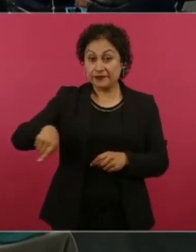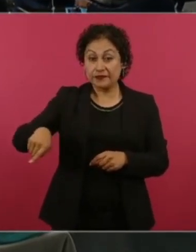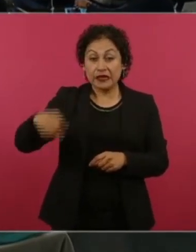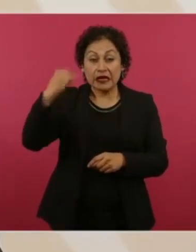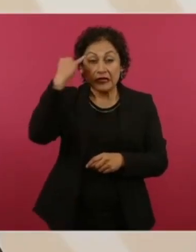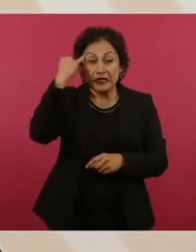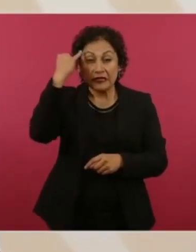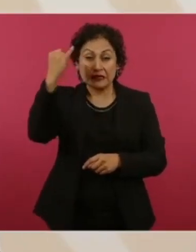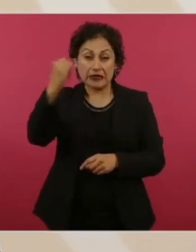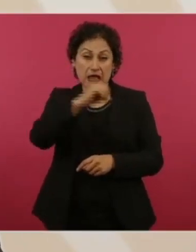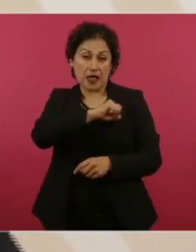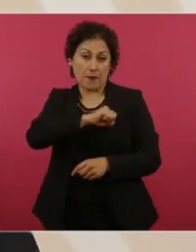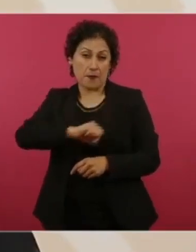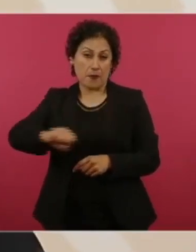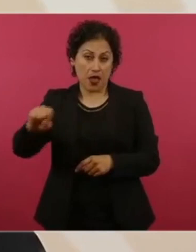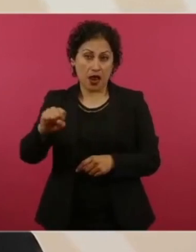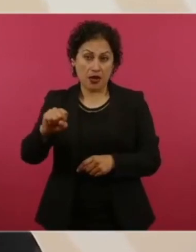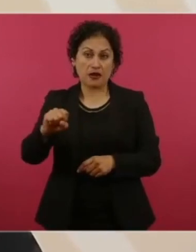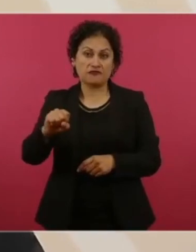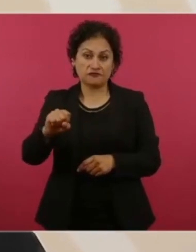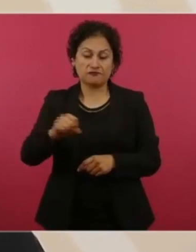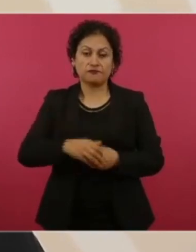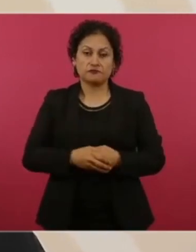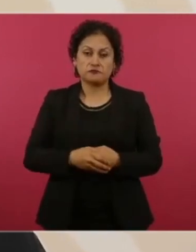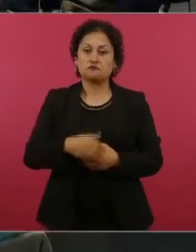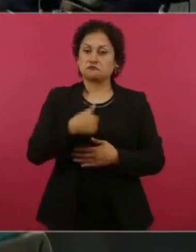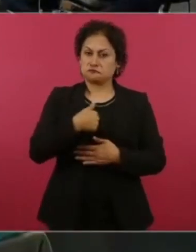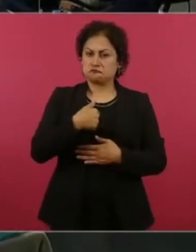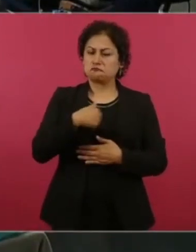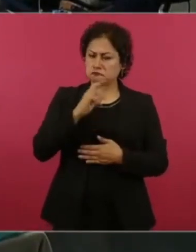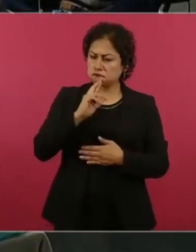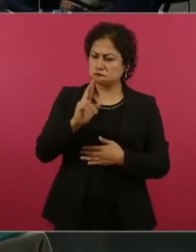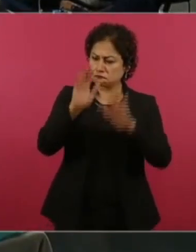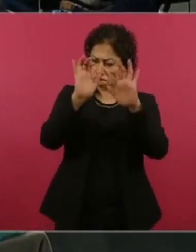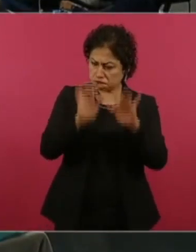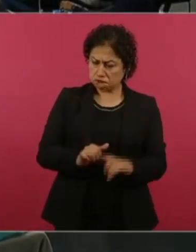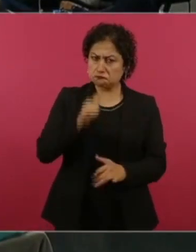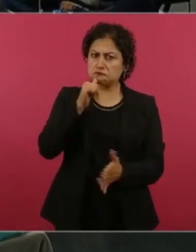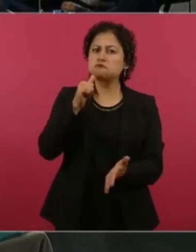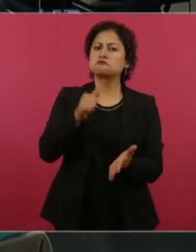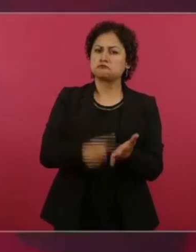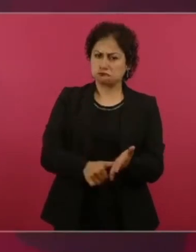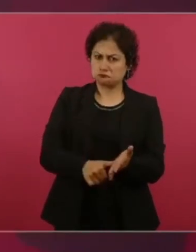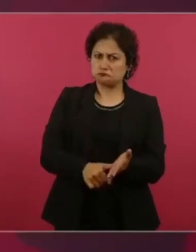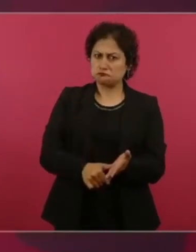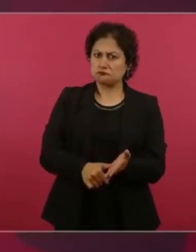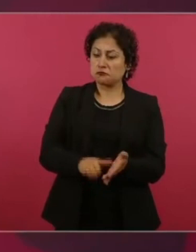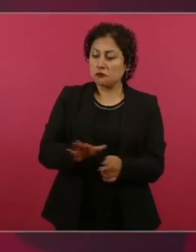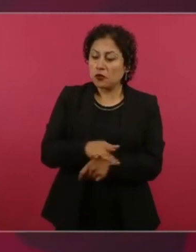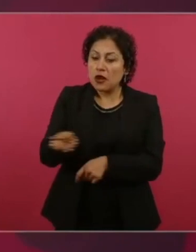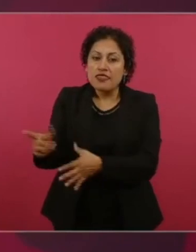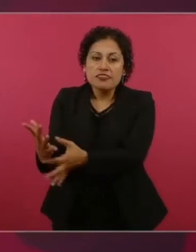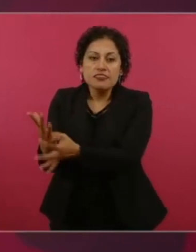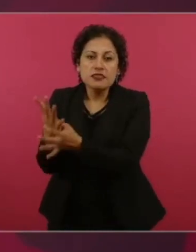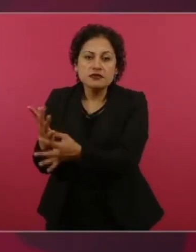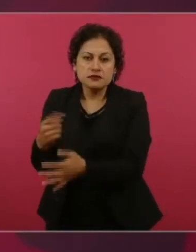Le voy a contestar al juez. ¿Por escrito? Sí, por escrito, porque la malicia efectiva es de